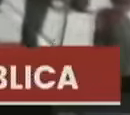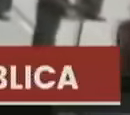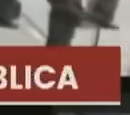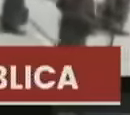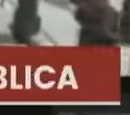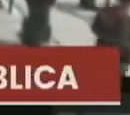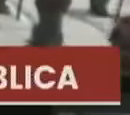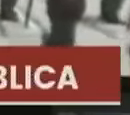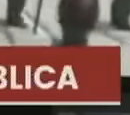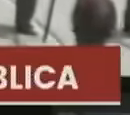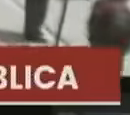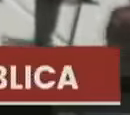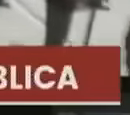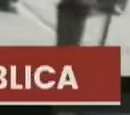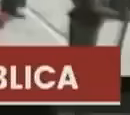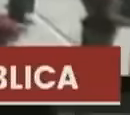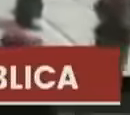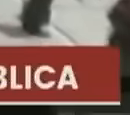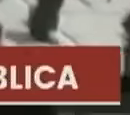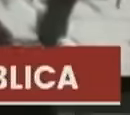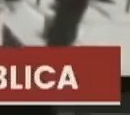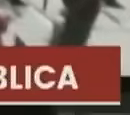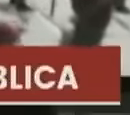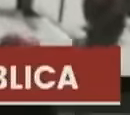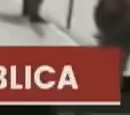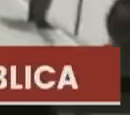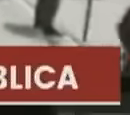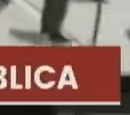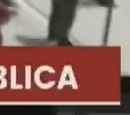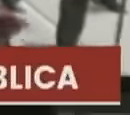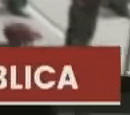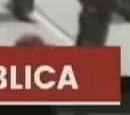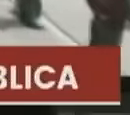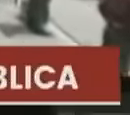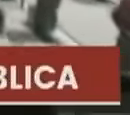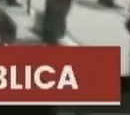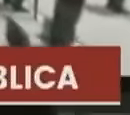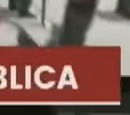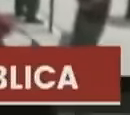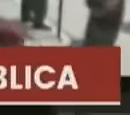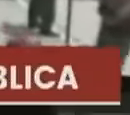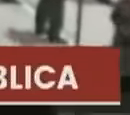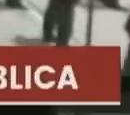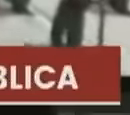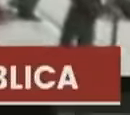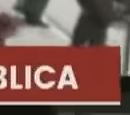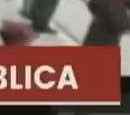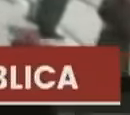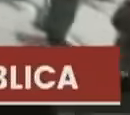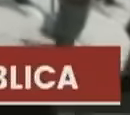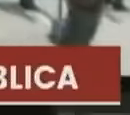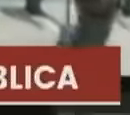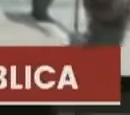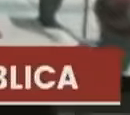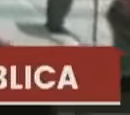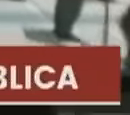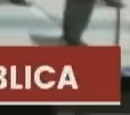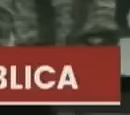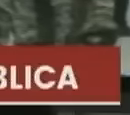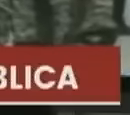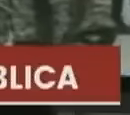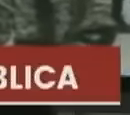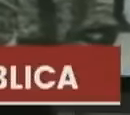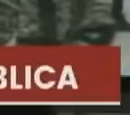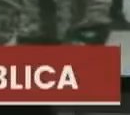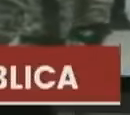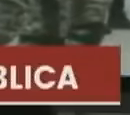la encuestocracia. La encuestocracia que quiere imponerse para